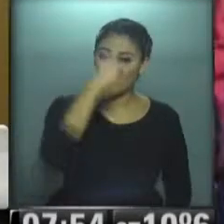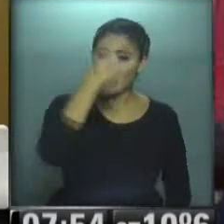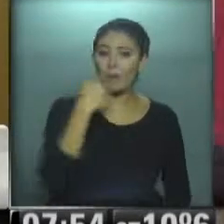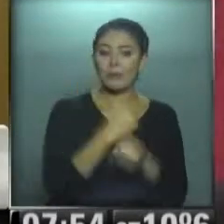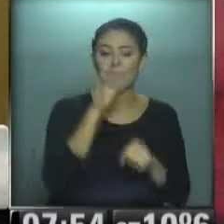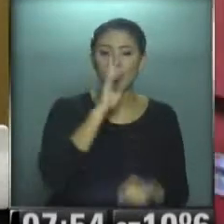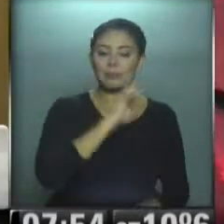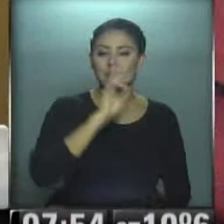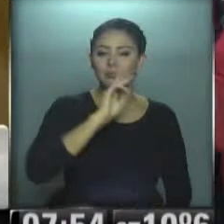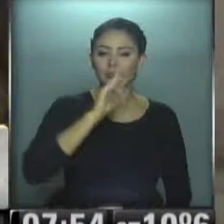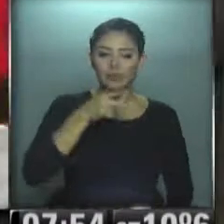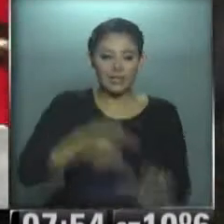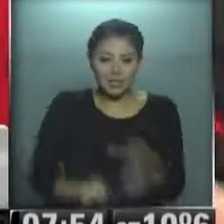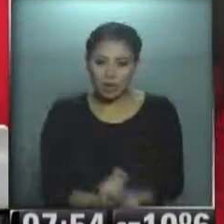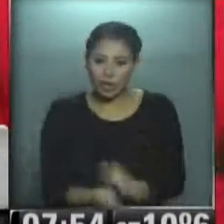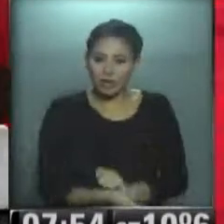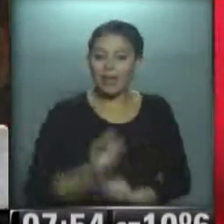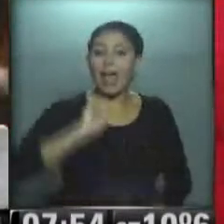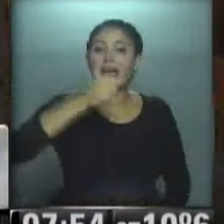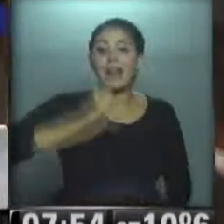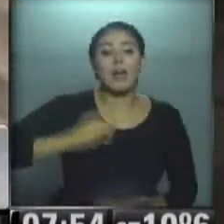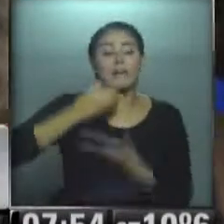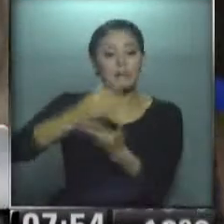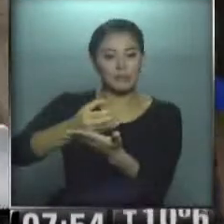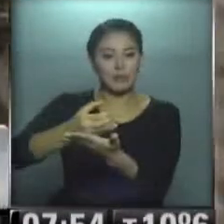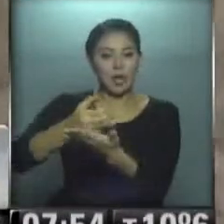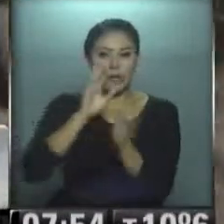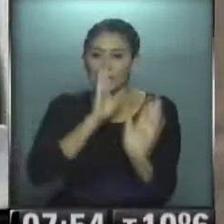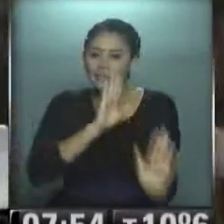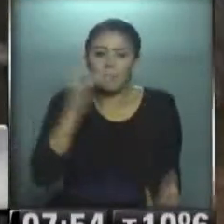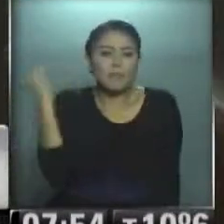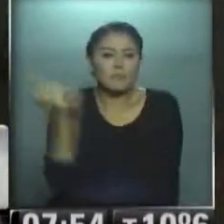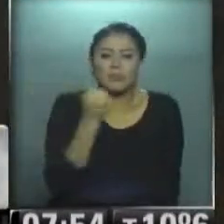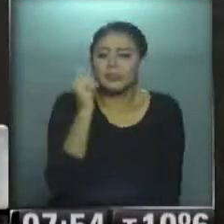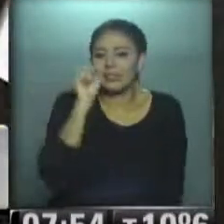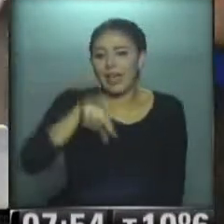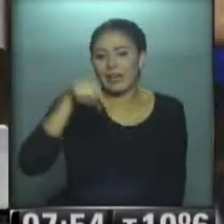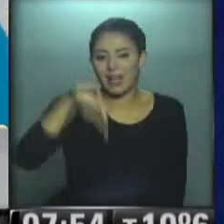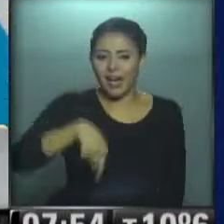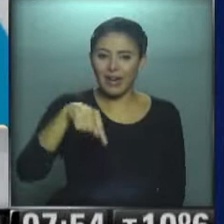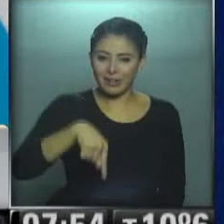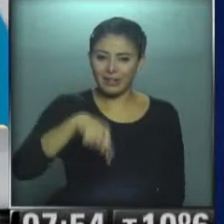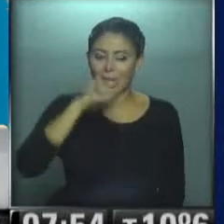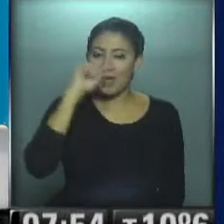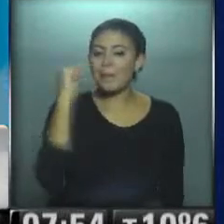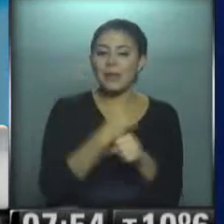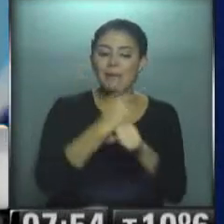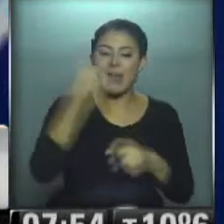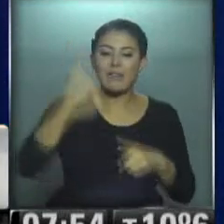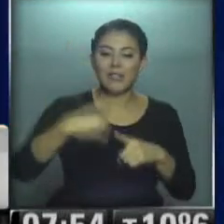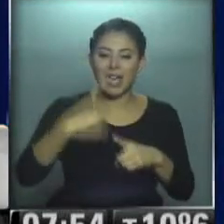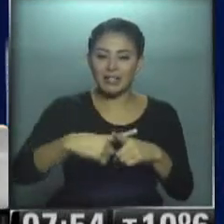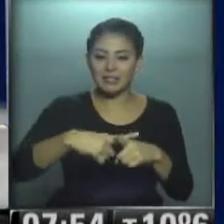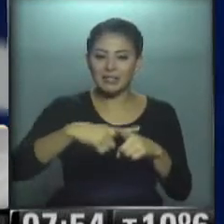actriz trans que gana un Ariel y gana un premio tan simbólico como es este aquí en el primer